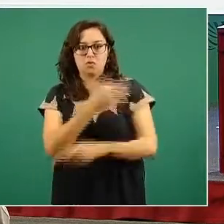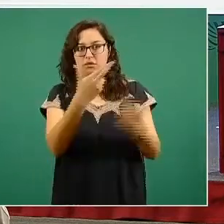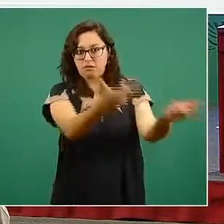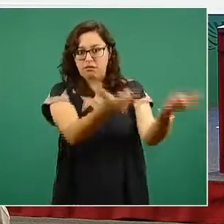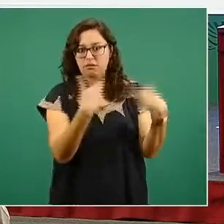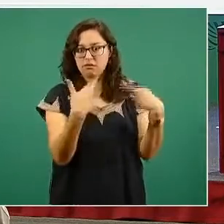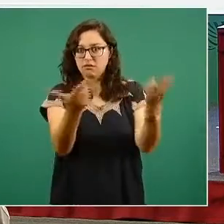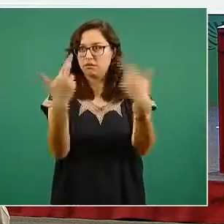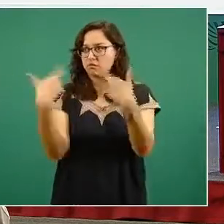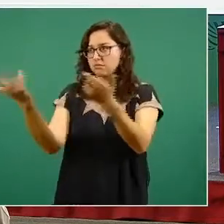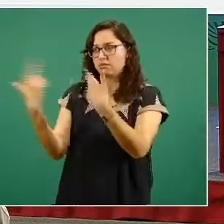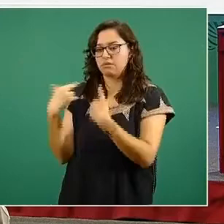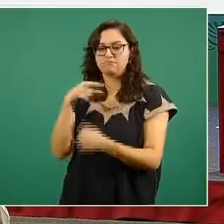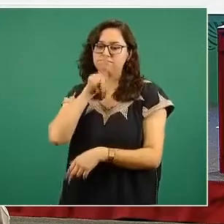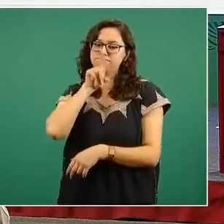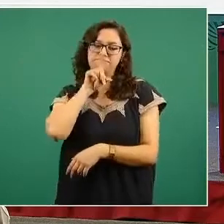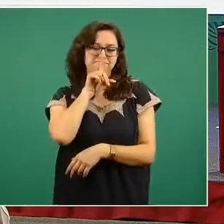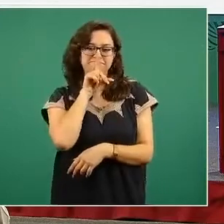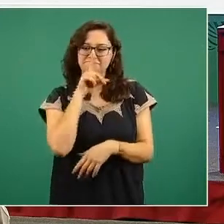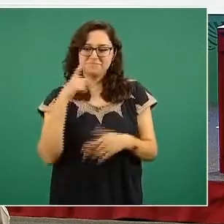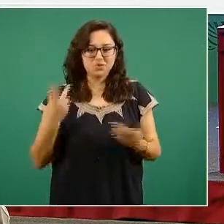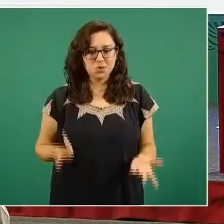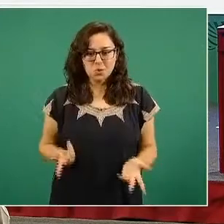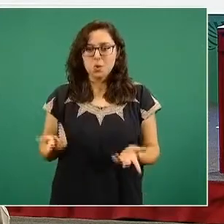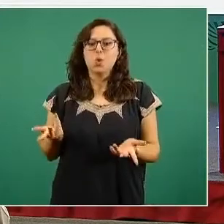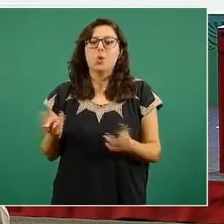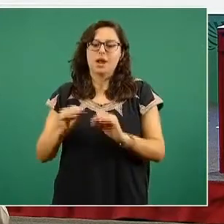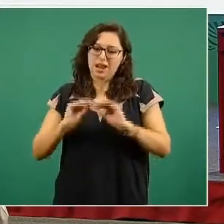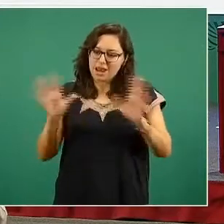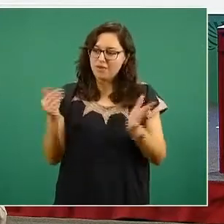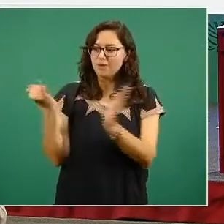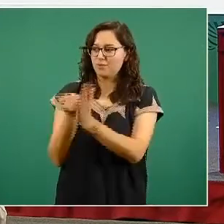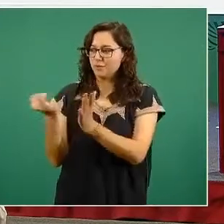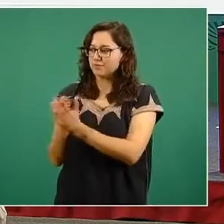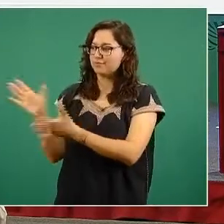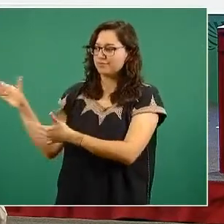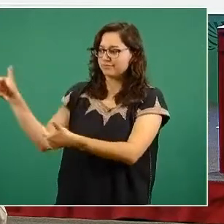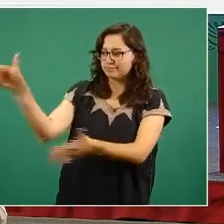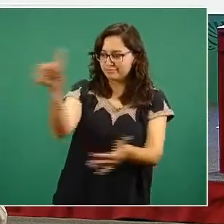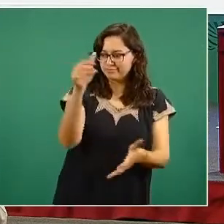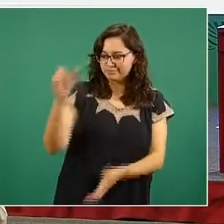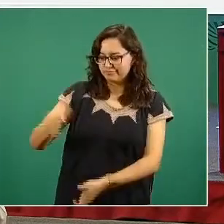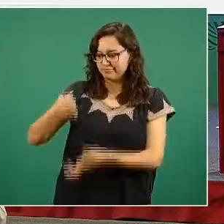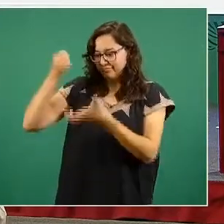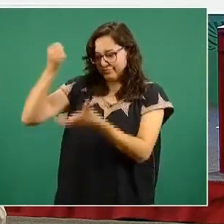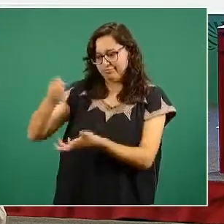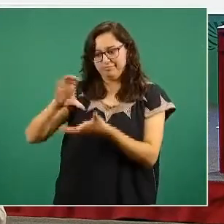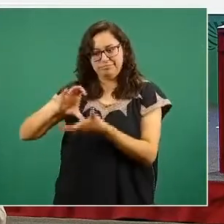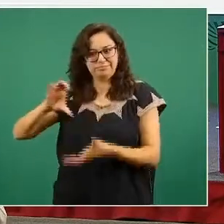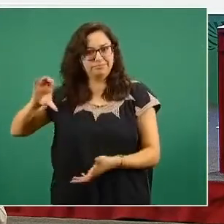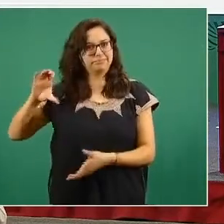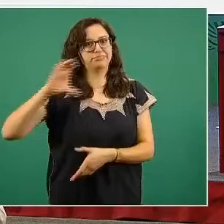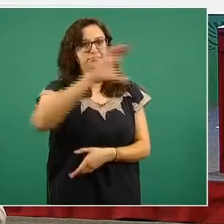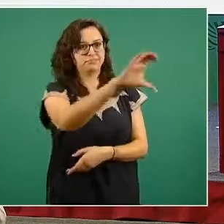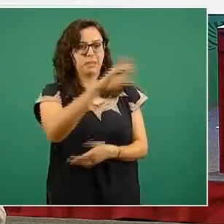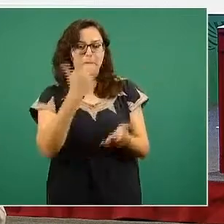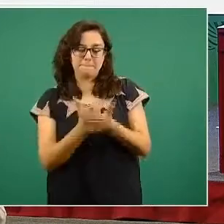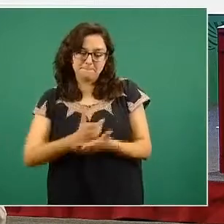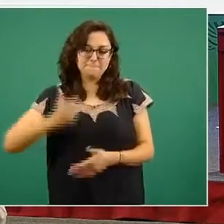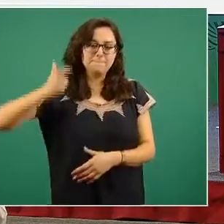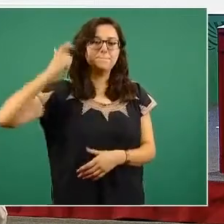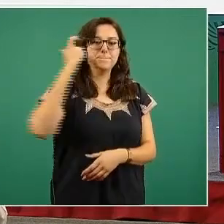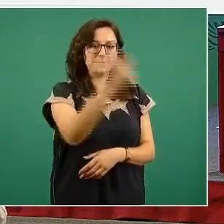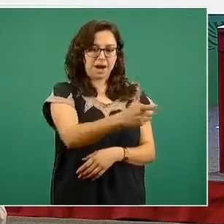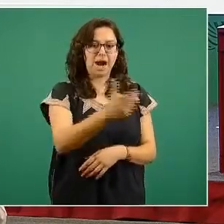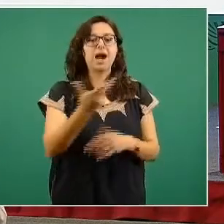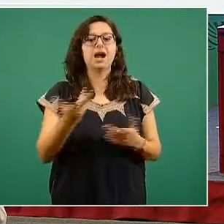el dinero de todas las personas, todos los mexicanos, todas las mexicanas. Quienes pagamos impuestos, hemos contribuido a ello y